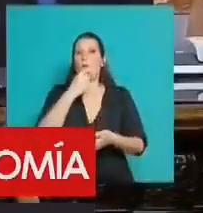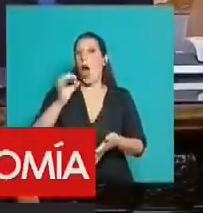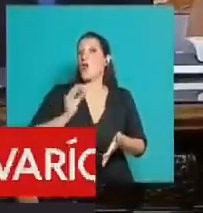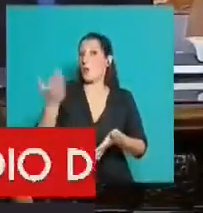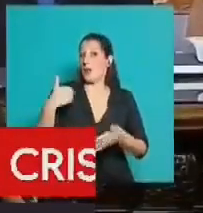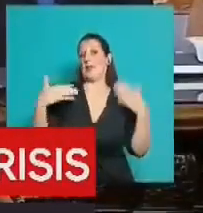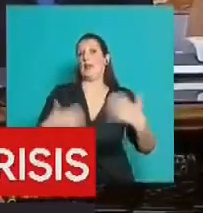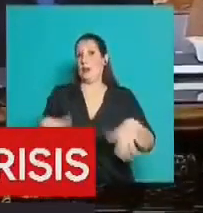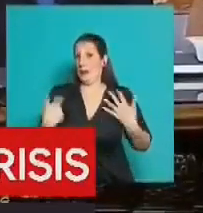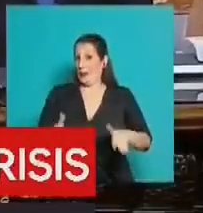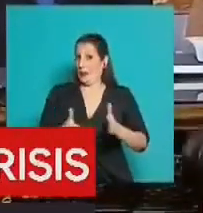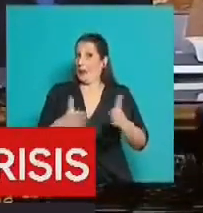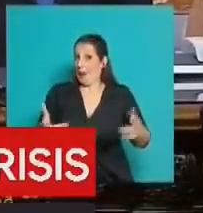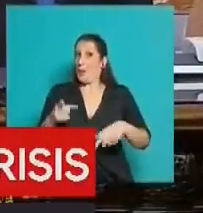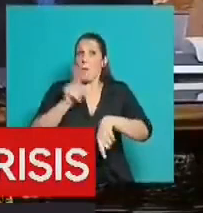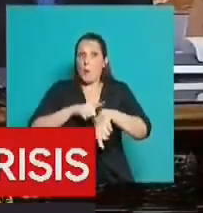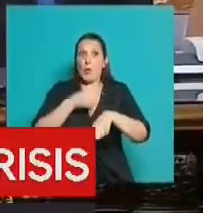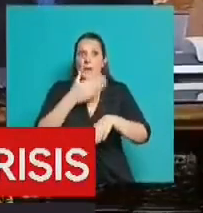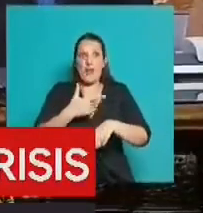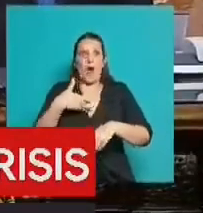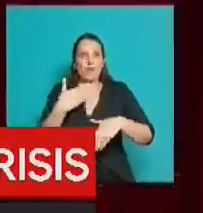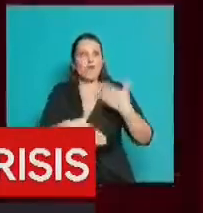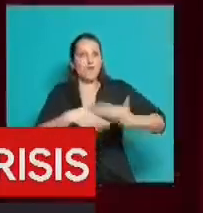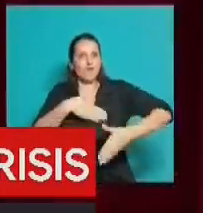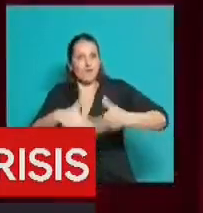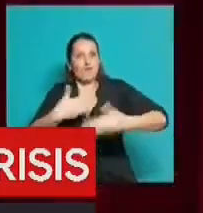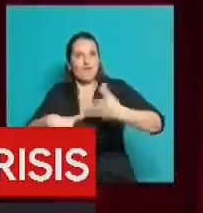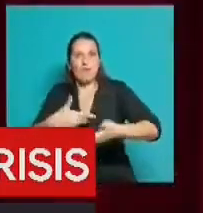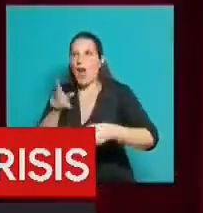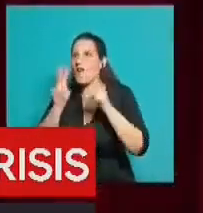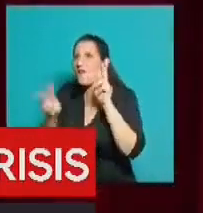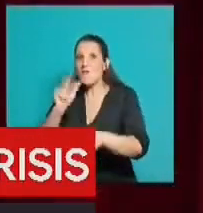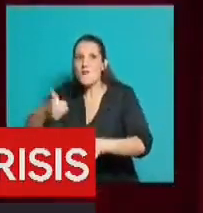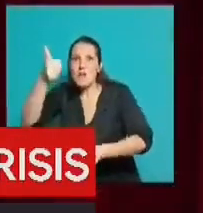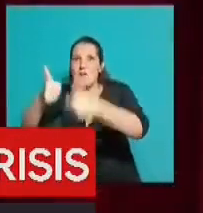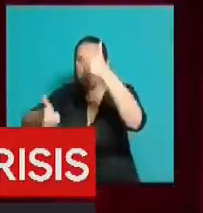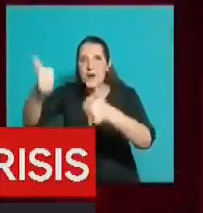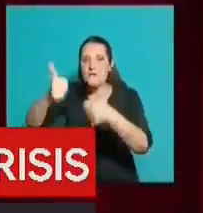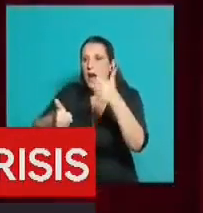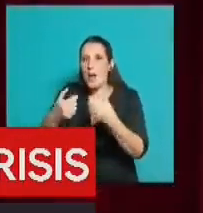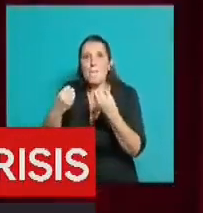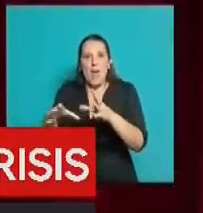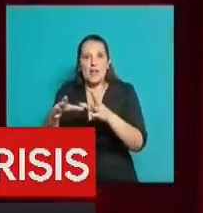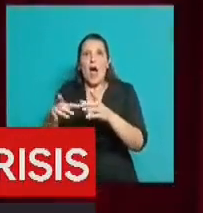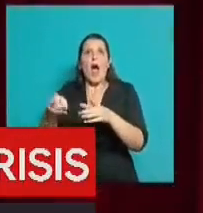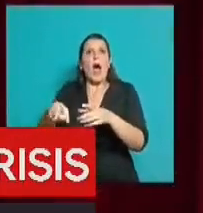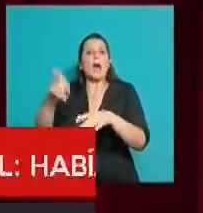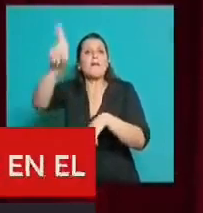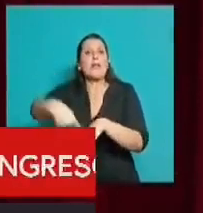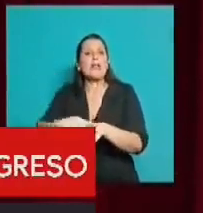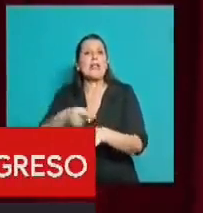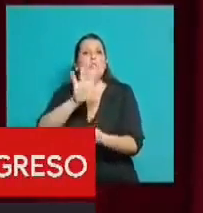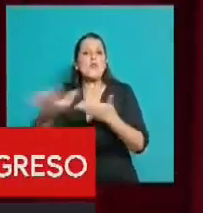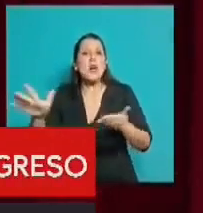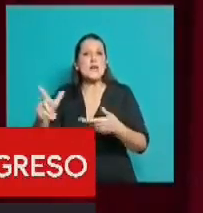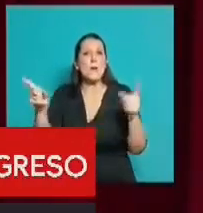Cuando estábamos empezando a crecer y ver resultados concretos, asomando la cabeza, cambiaron las condiciones y surgieron